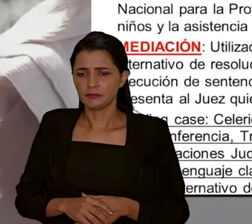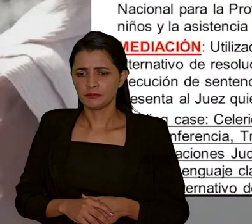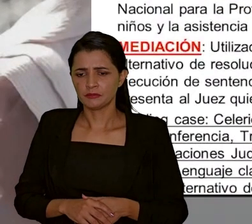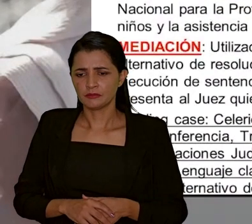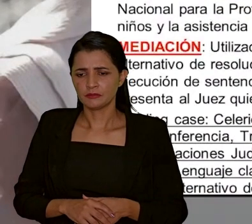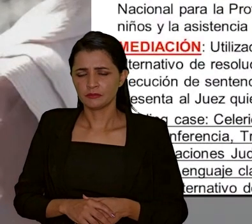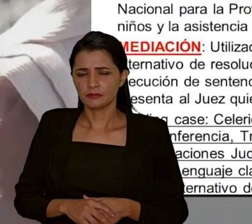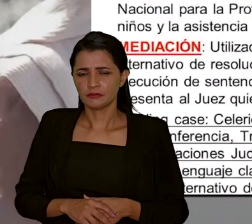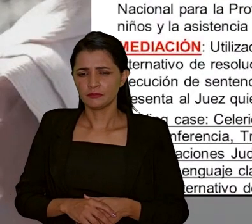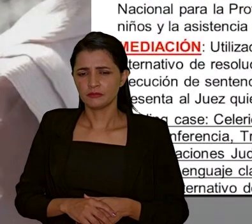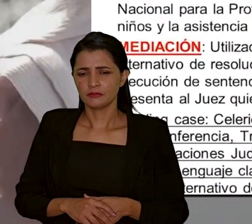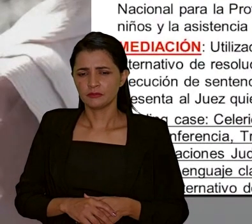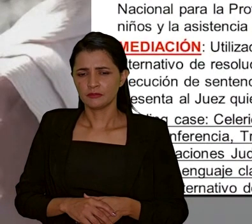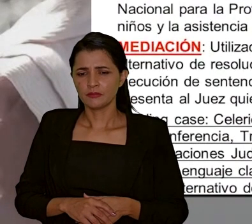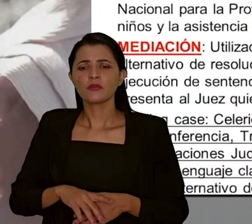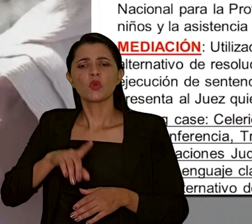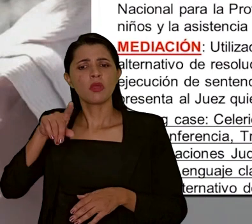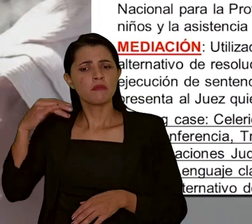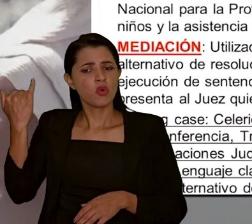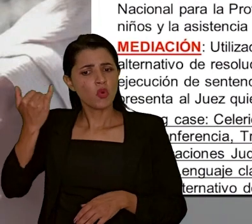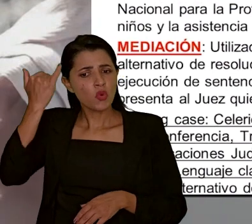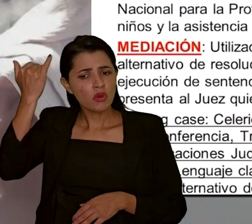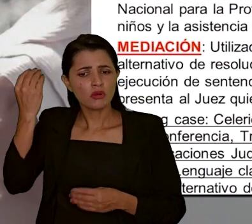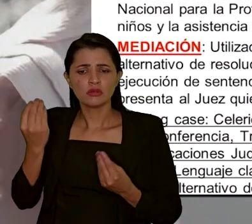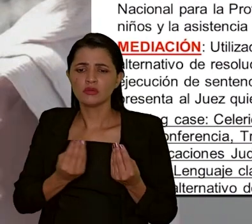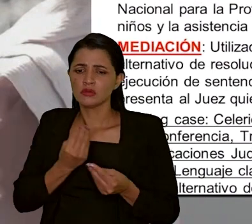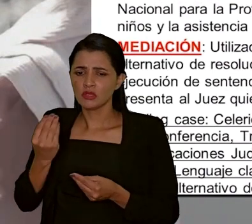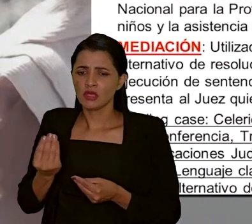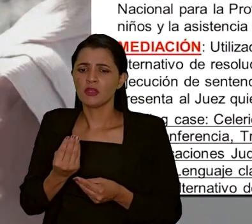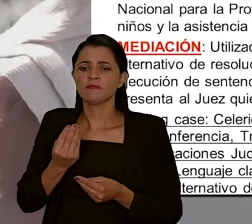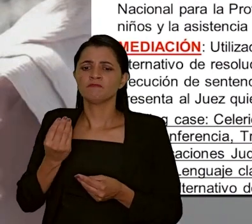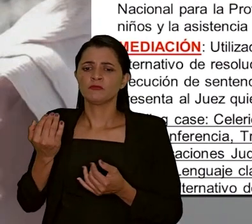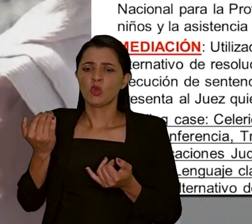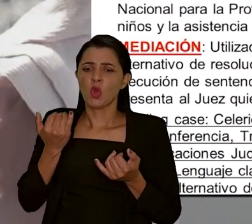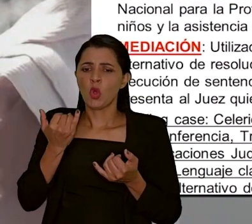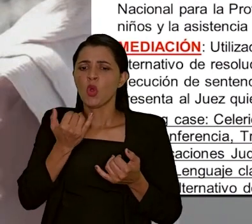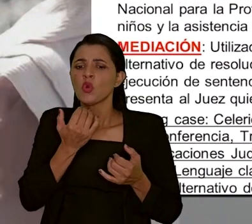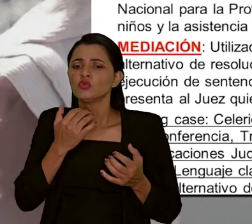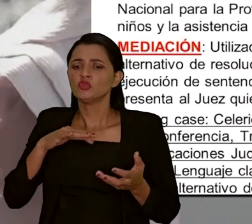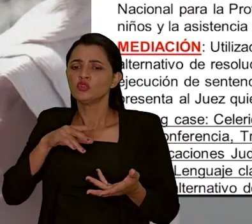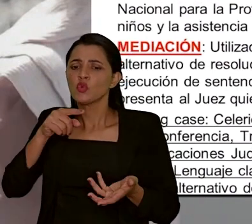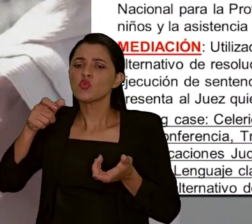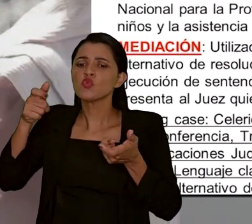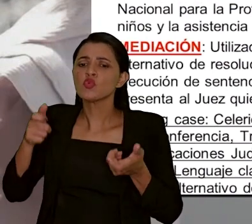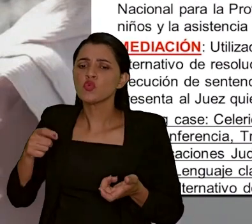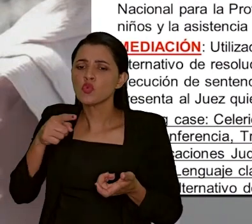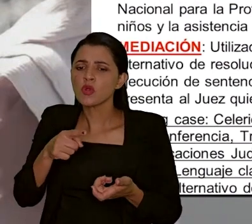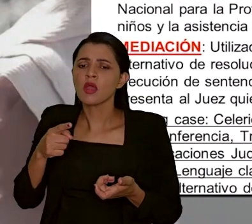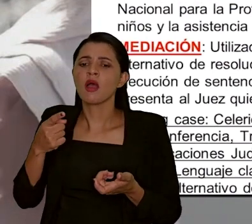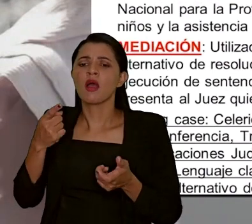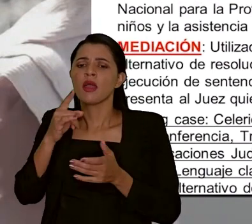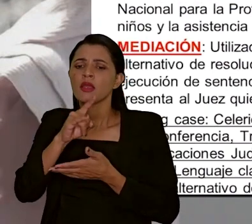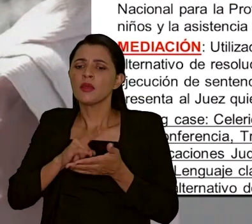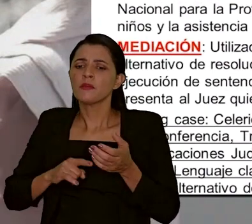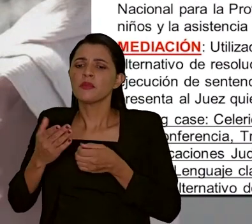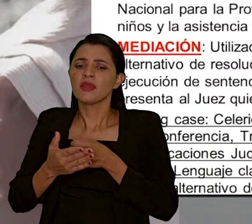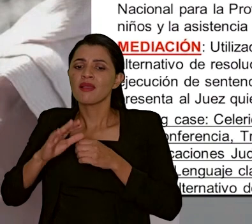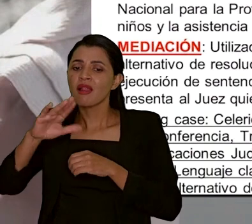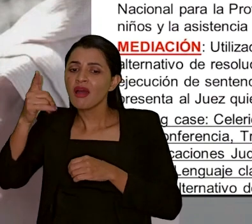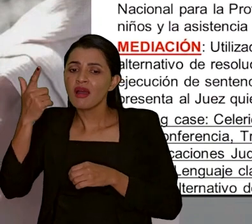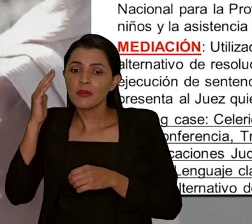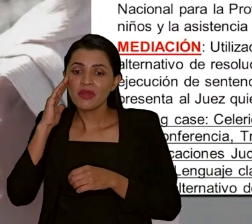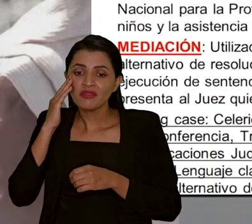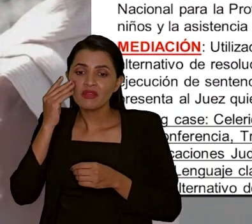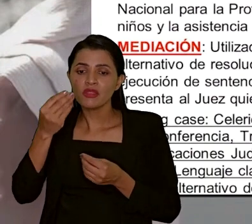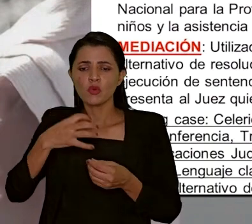muy importante, contiene datos y disposiciones claras de la manera en que se realizará la restitución. Es una